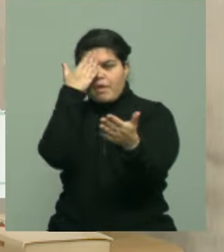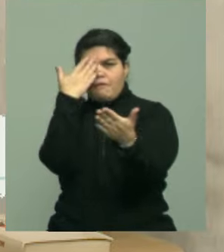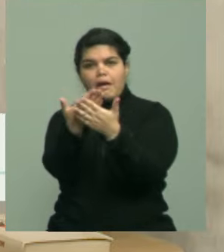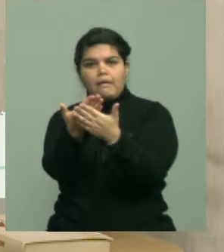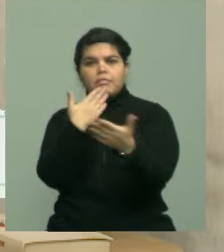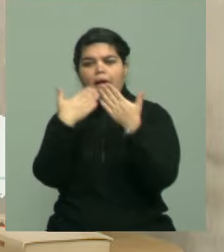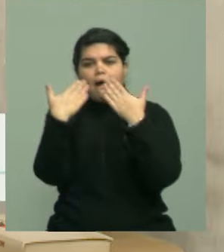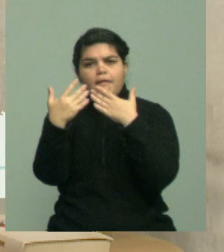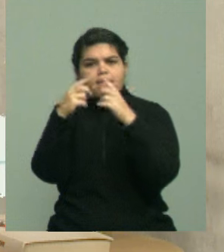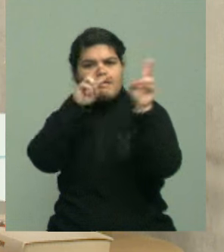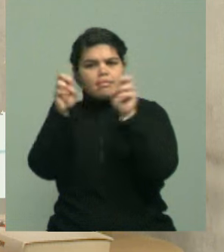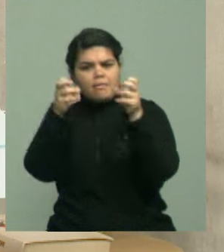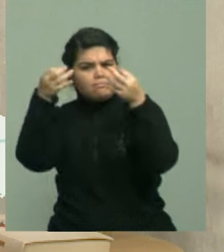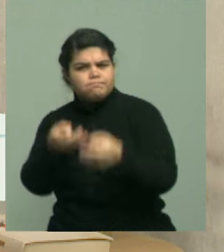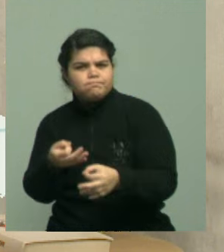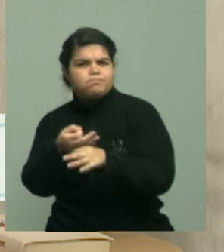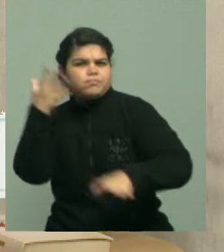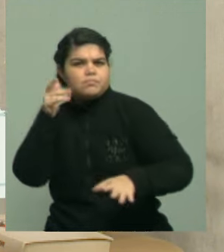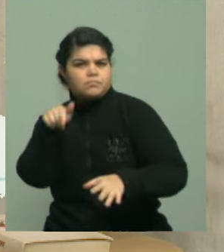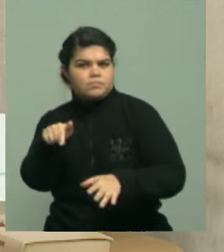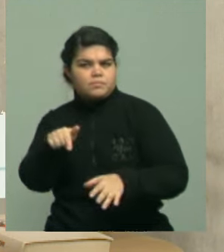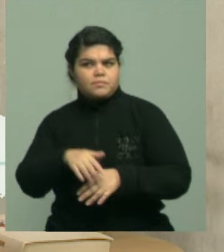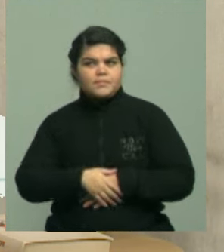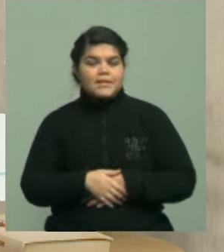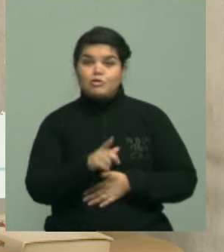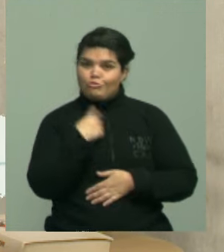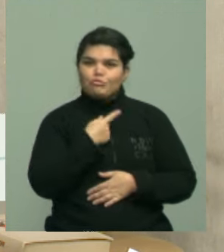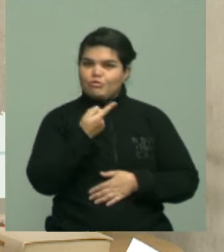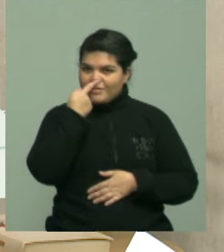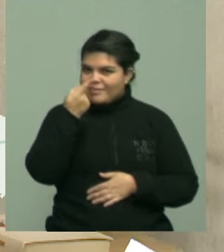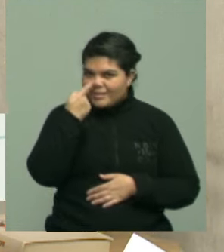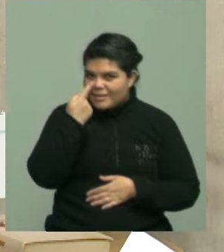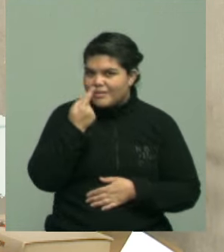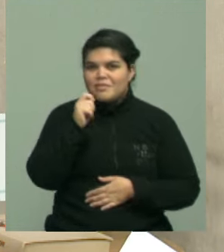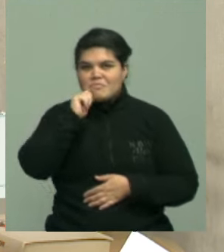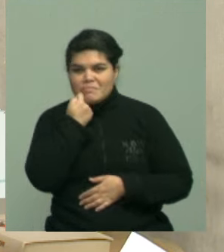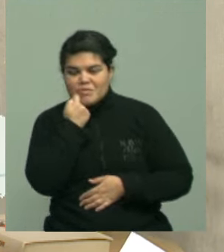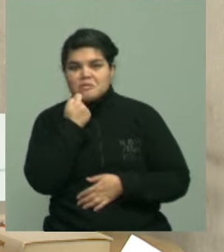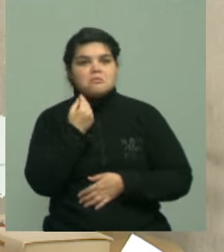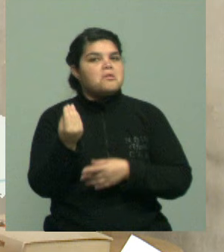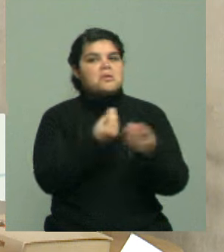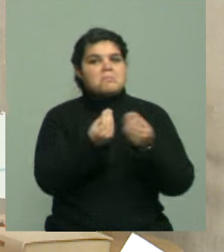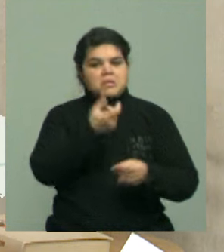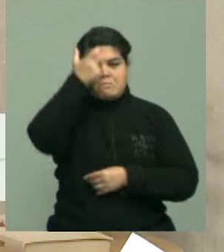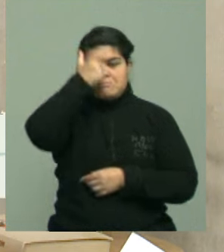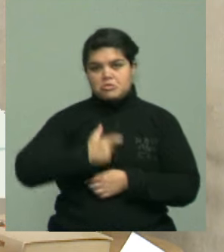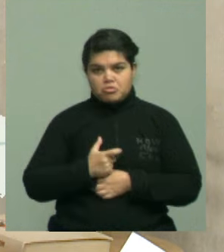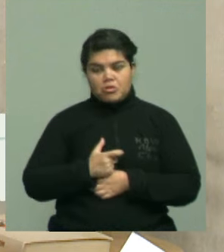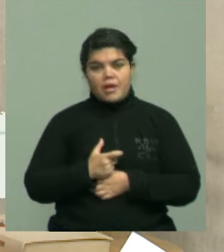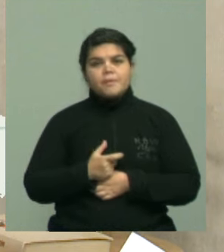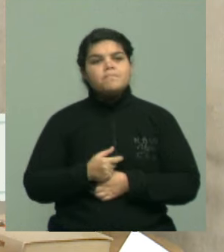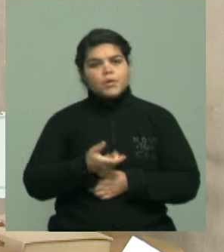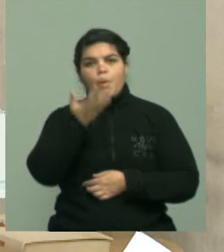charlan de temas específicos. Eso nos interesa que sea tanto, claro, en posibles interesados en desarrollar